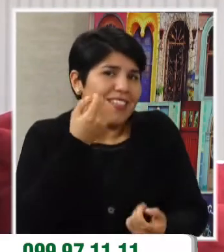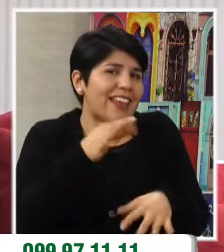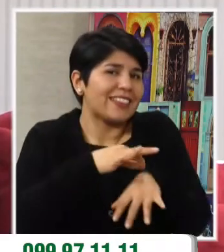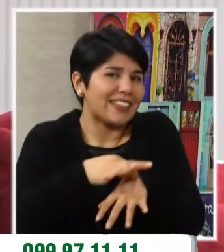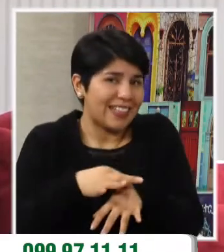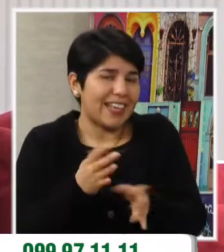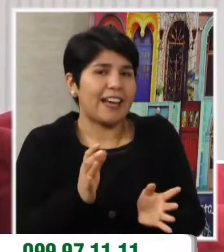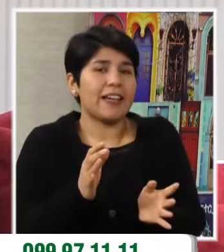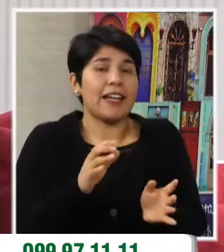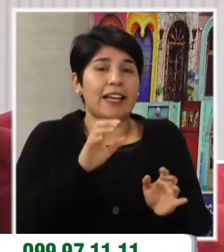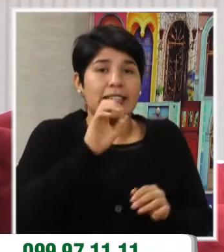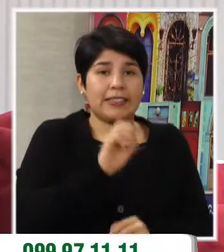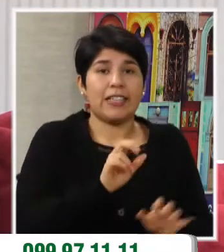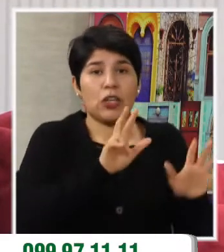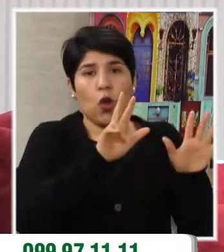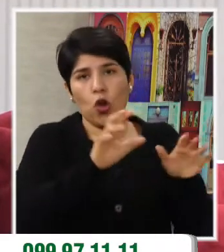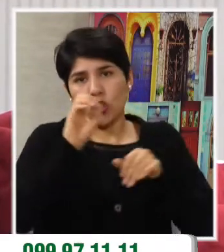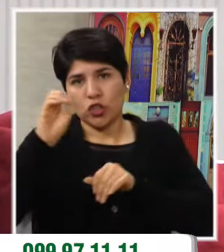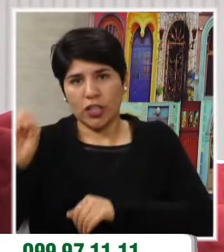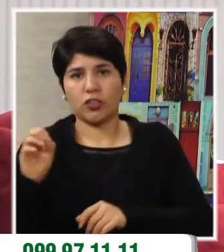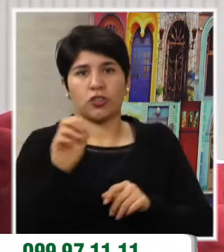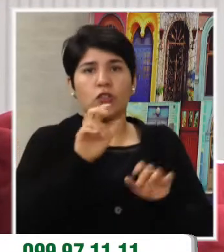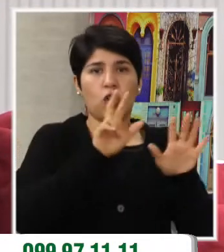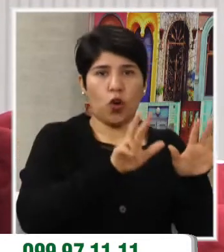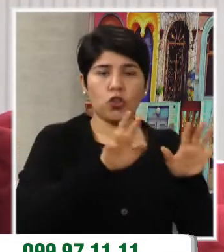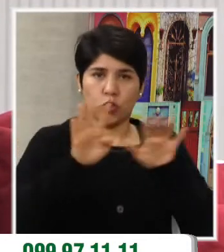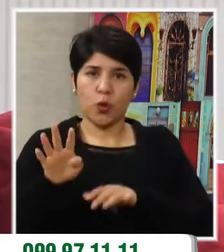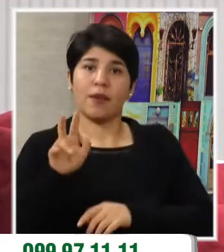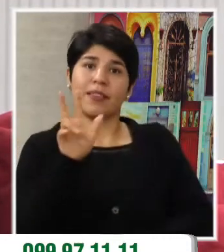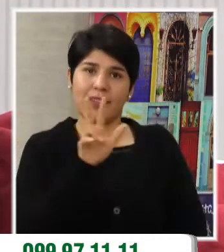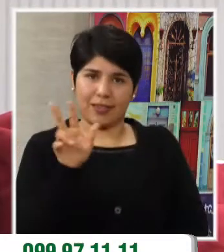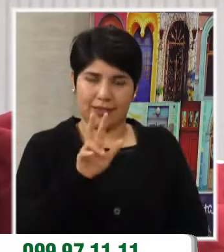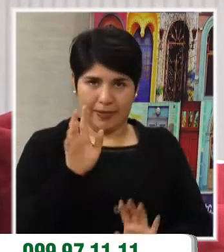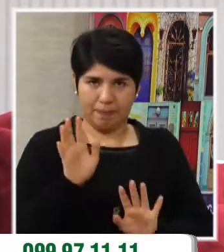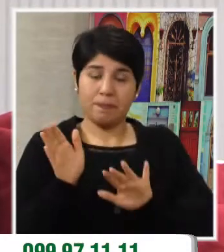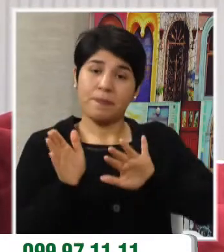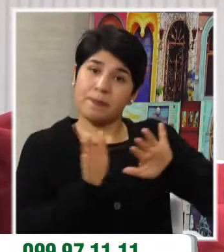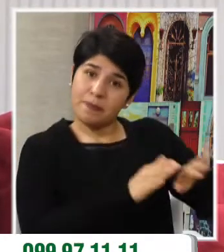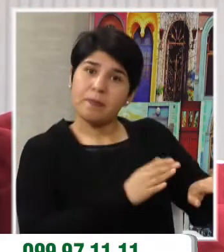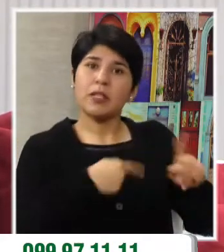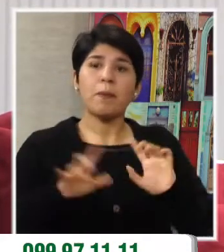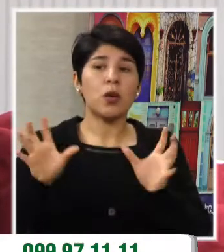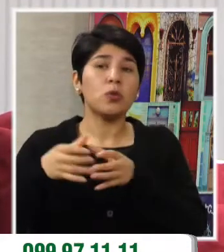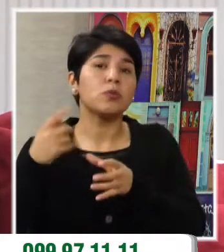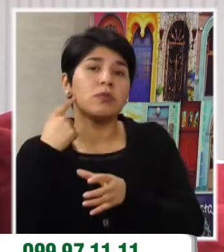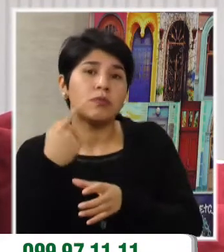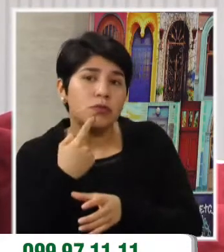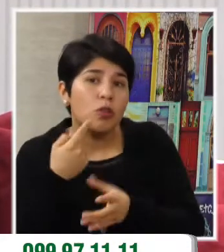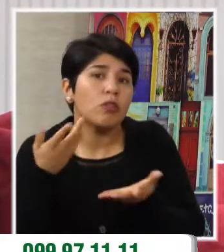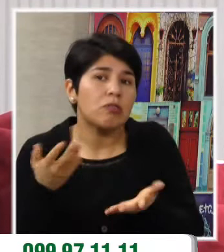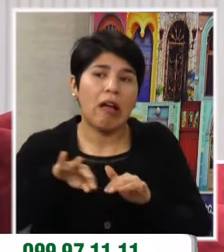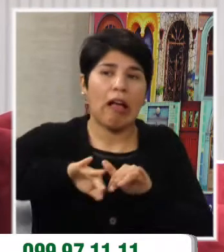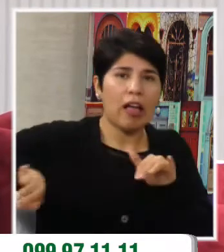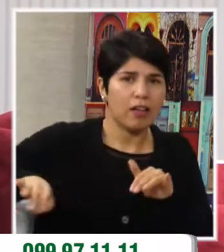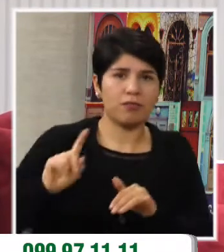es el 0-800 89 33 pero por supuesto que no podríamos dejar la comunidad sorda esté